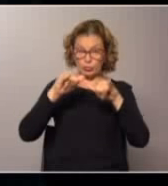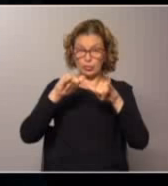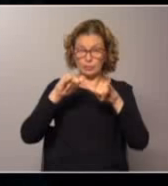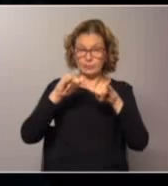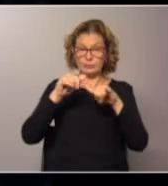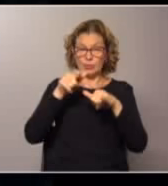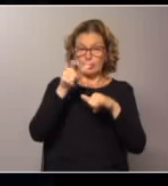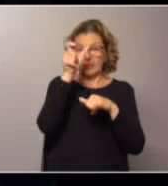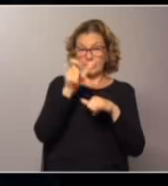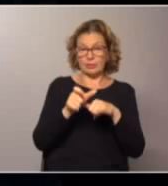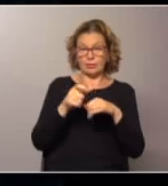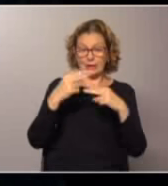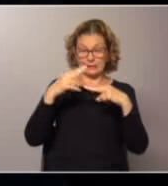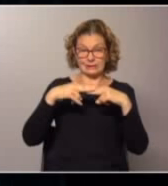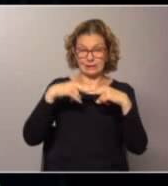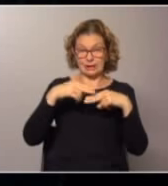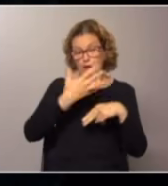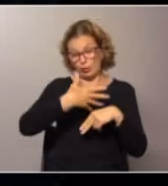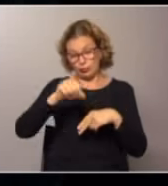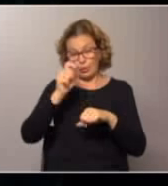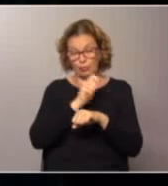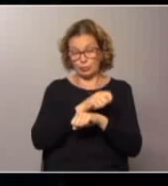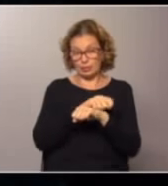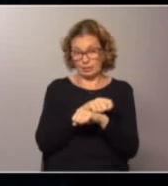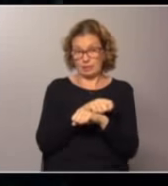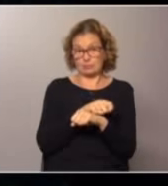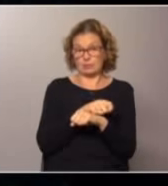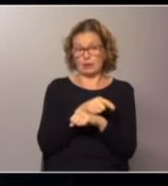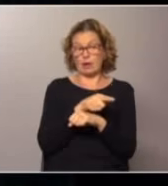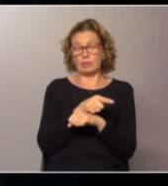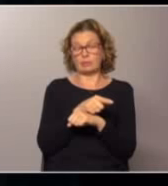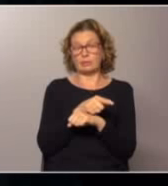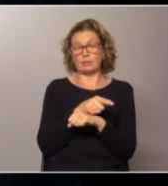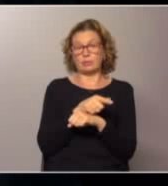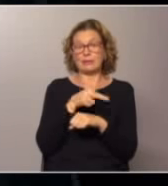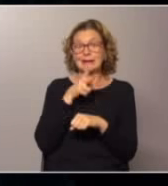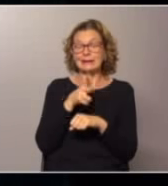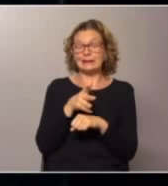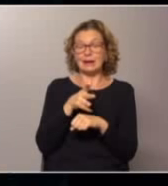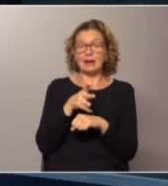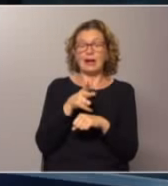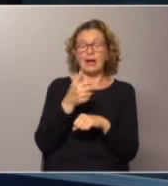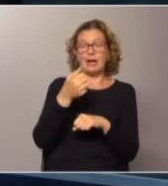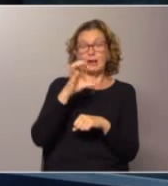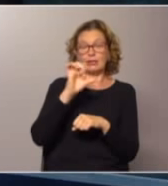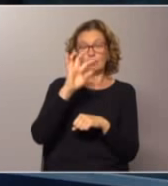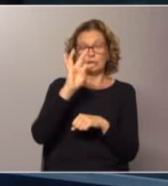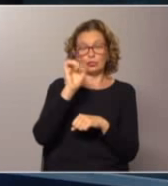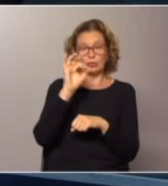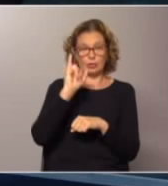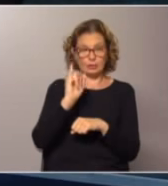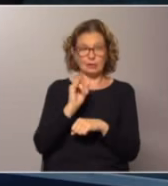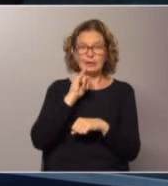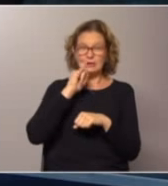alguien que lo estaba perjudicando en redes sociales lo llevó a la justicia hoy una de las hijas de astori y florencia creo faltó también la denuncia